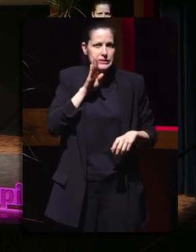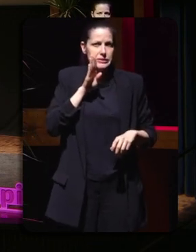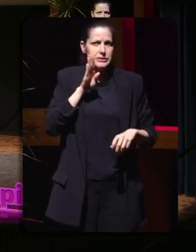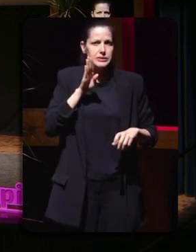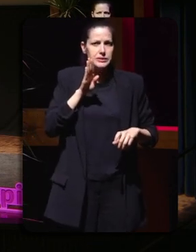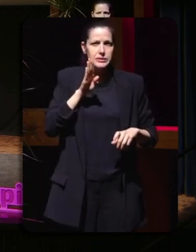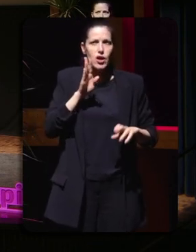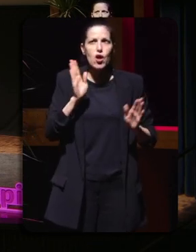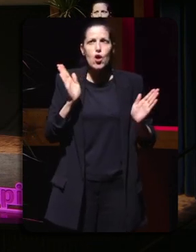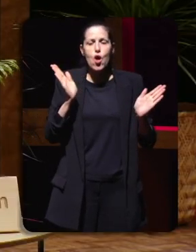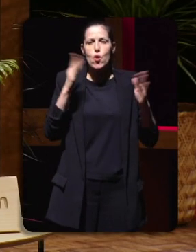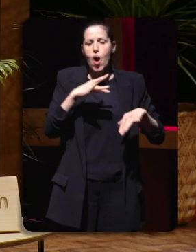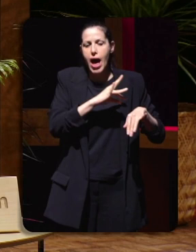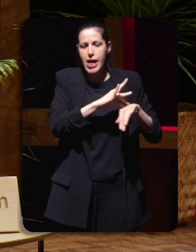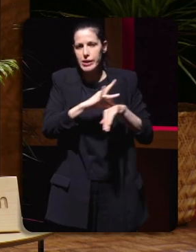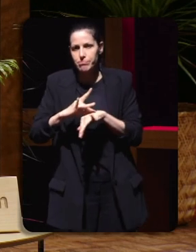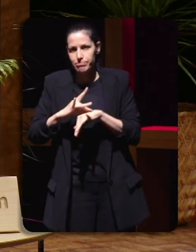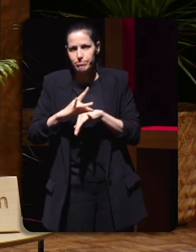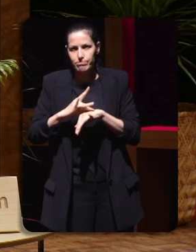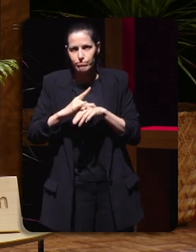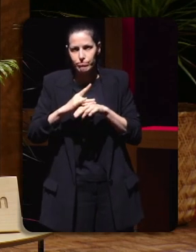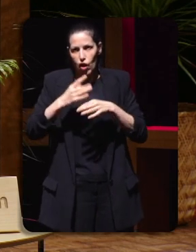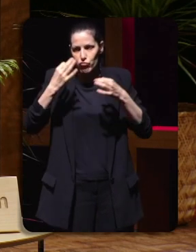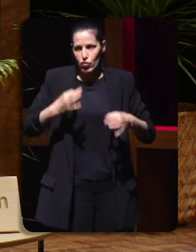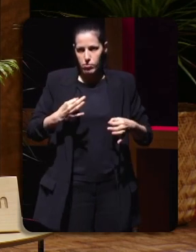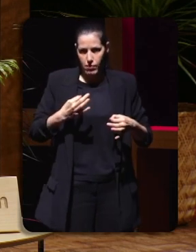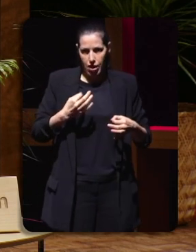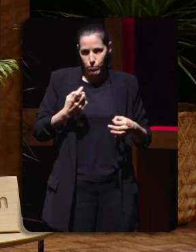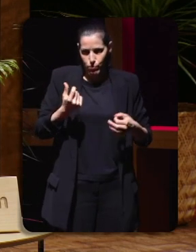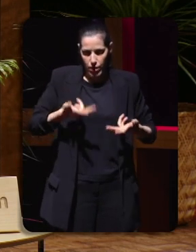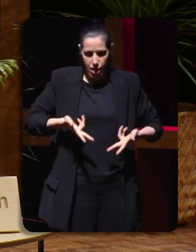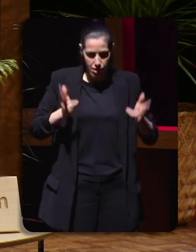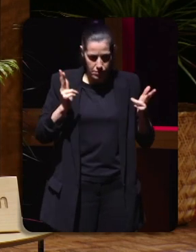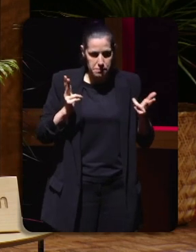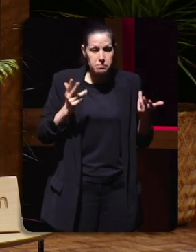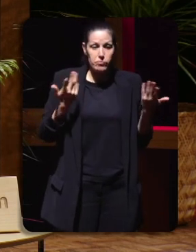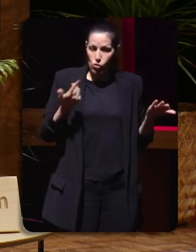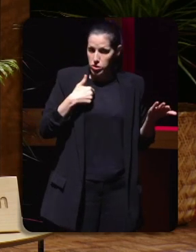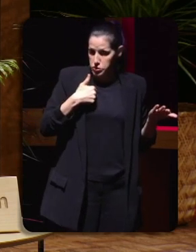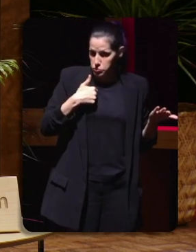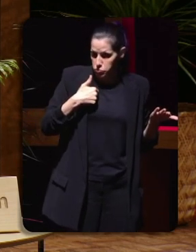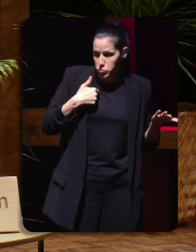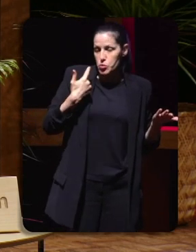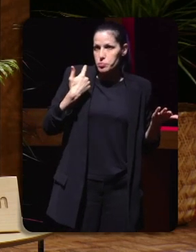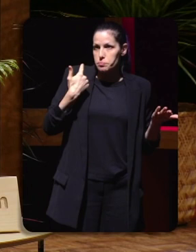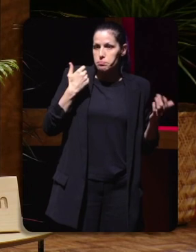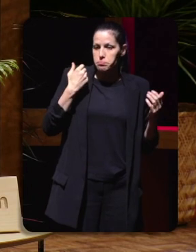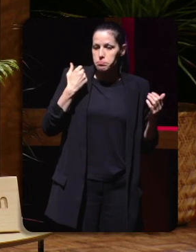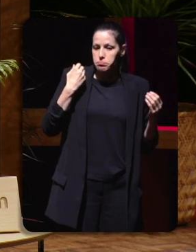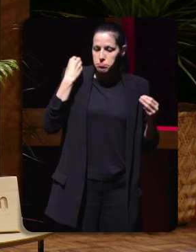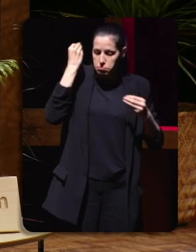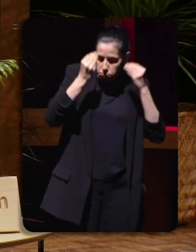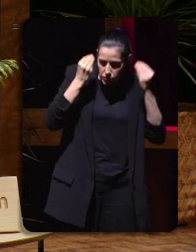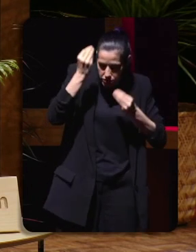podré decir un poco lo que quiera pero me encontré o sea pensé que estaba todo por bueno